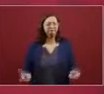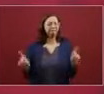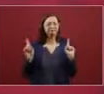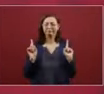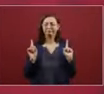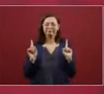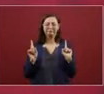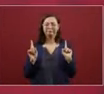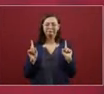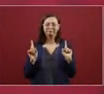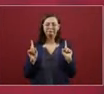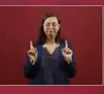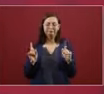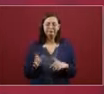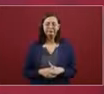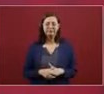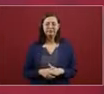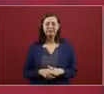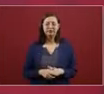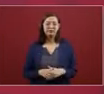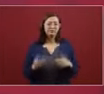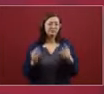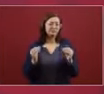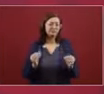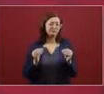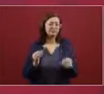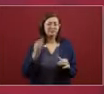lo que injustamente